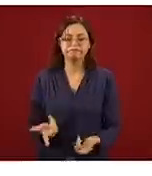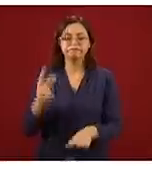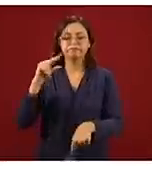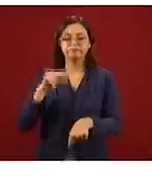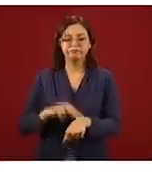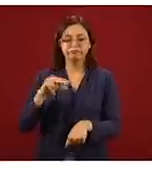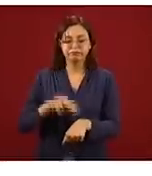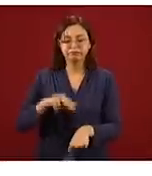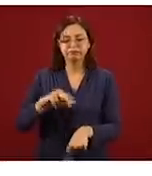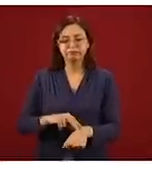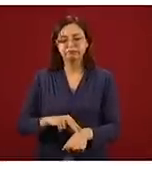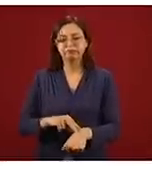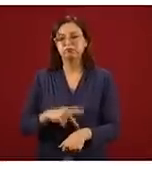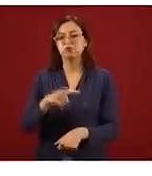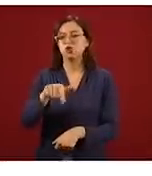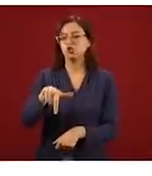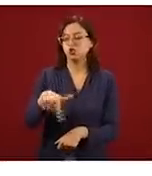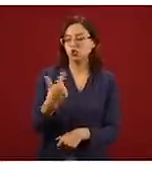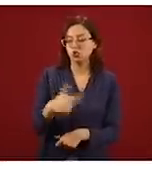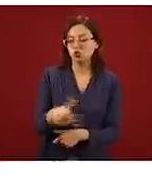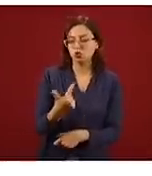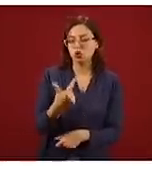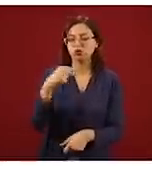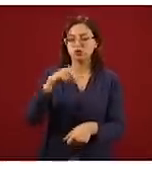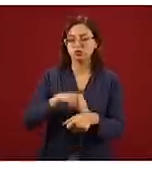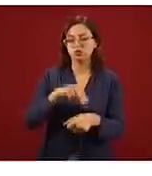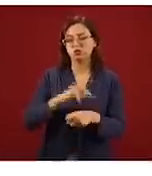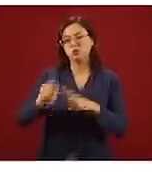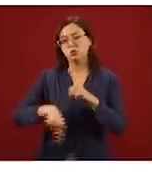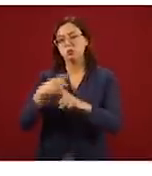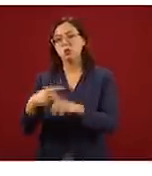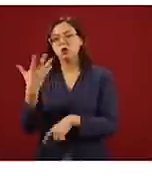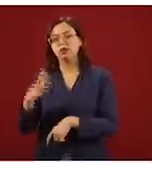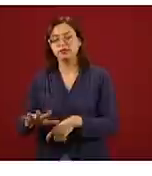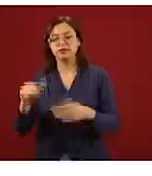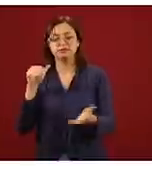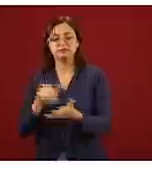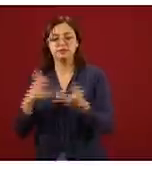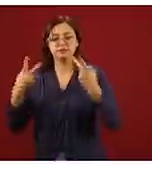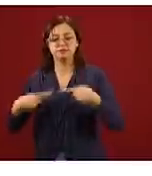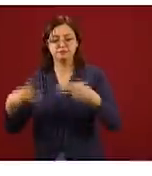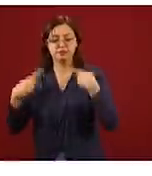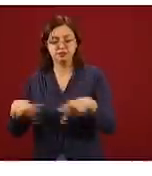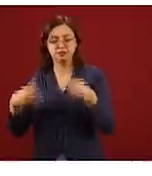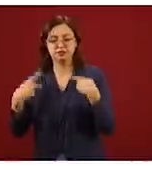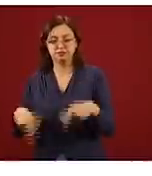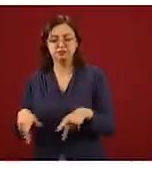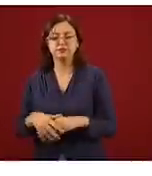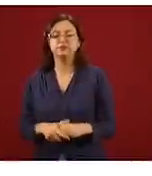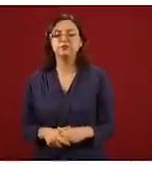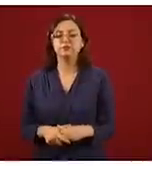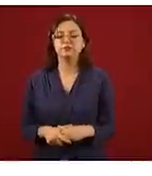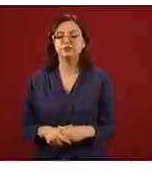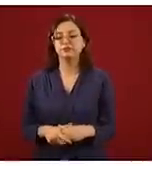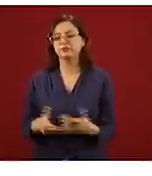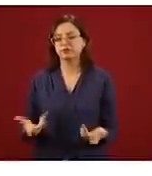manera específica, tenemos 12 médicos por cada 10,000 habitantes, esto es todo el grupo de médicos,